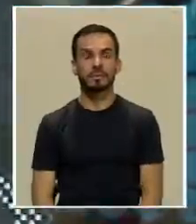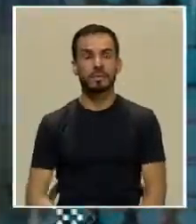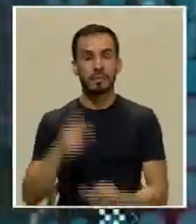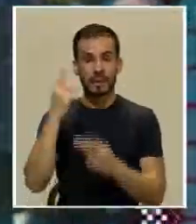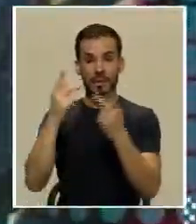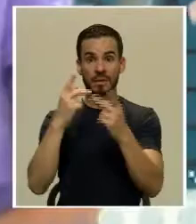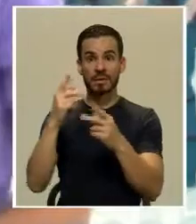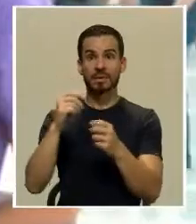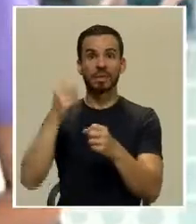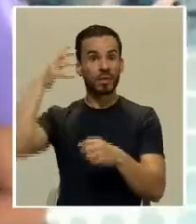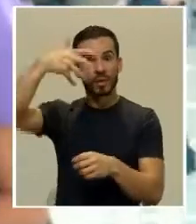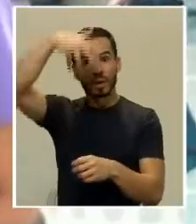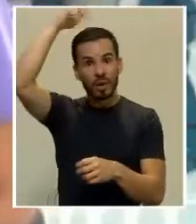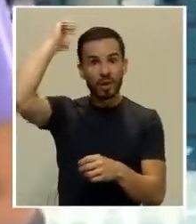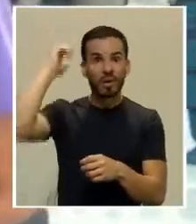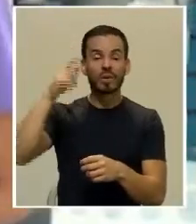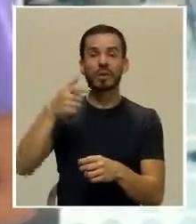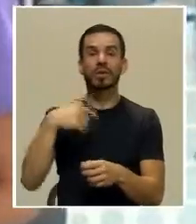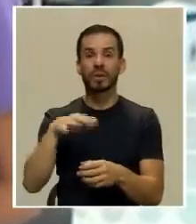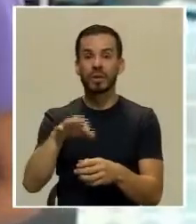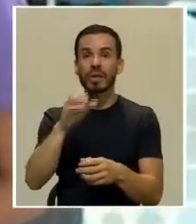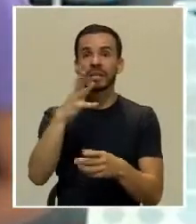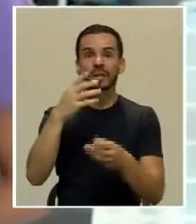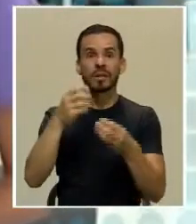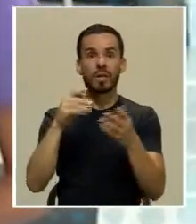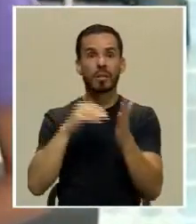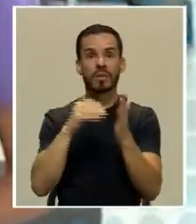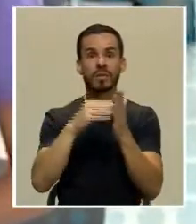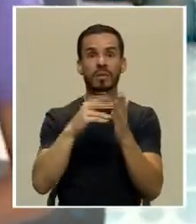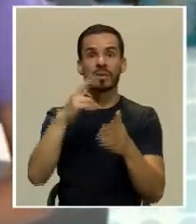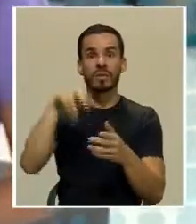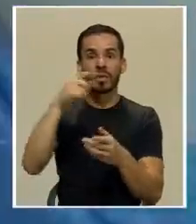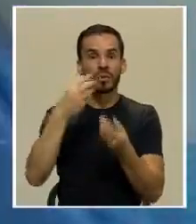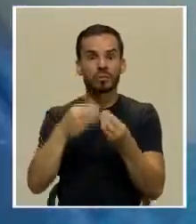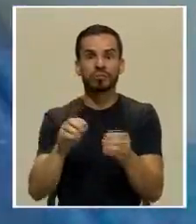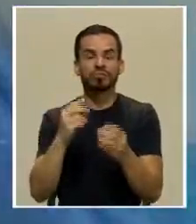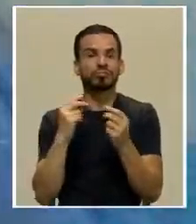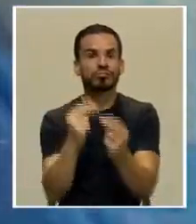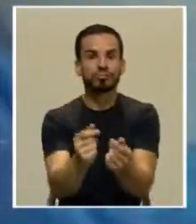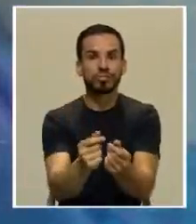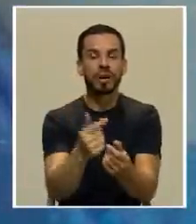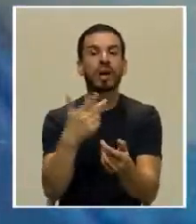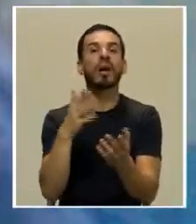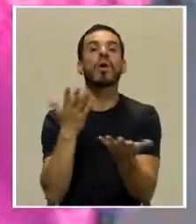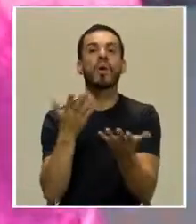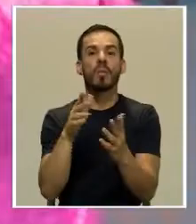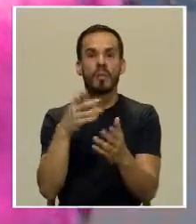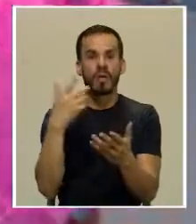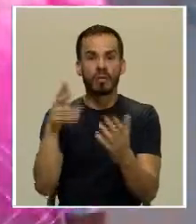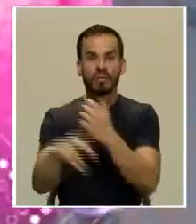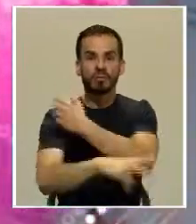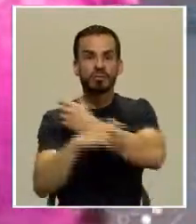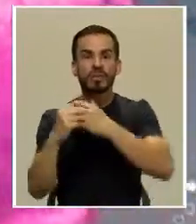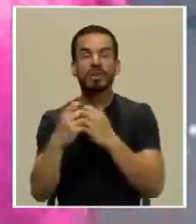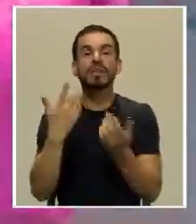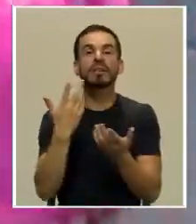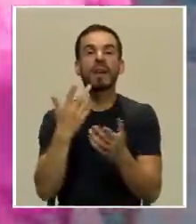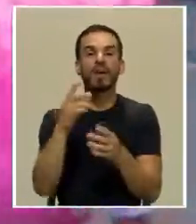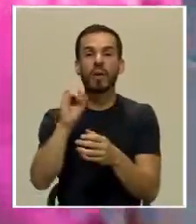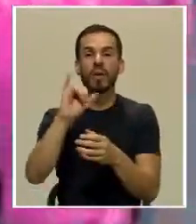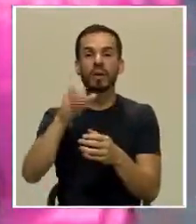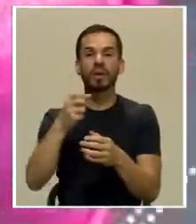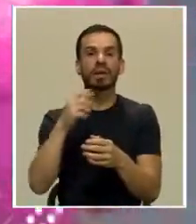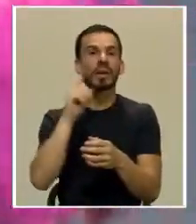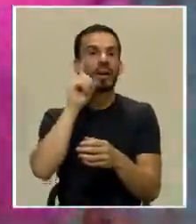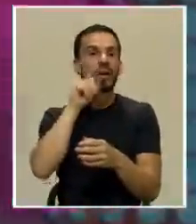Un vecino de León Cortés se perdió 5 millones de colones en tan solo un abrir y cerrar de ojos mediante la estafa denominada por el OIJ